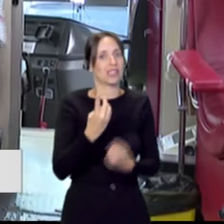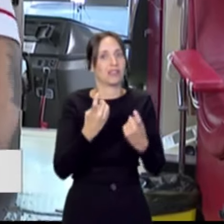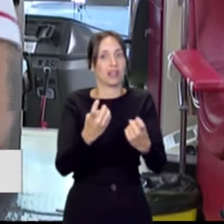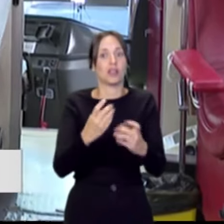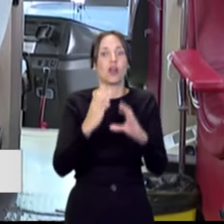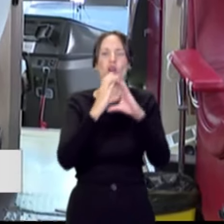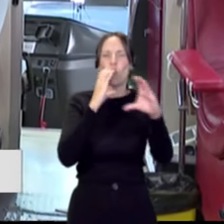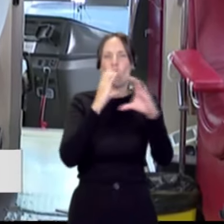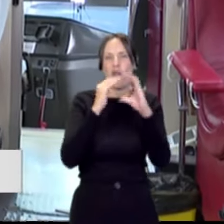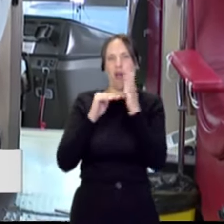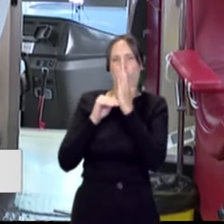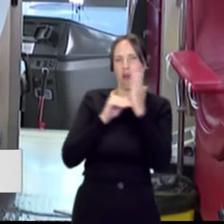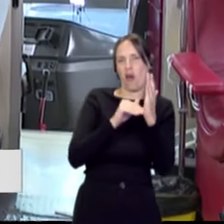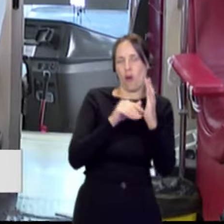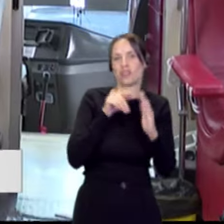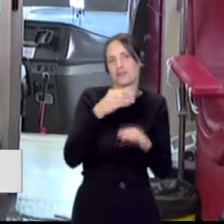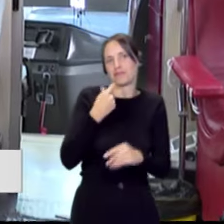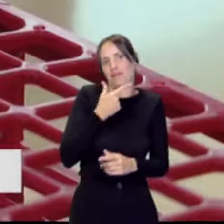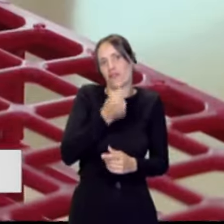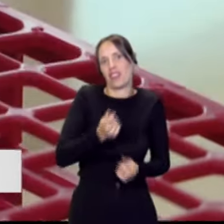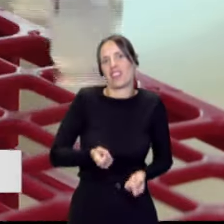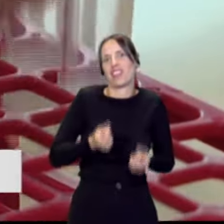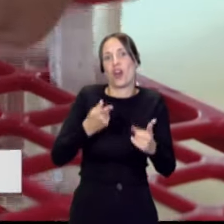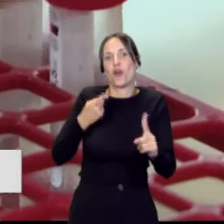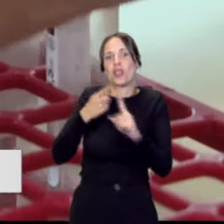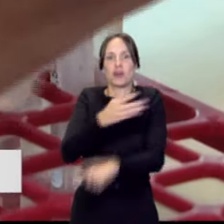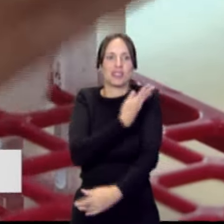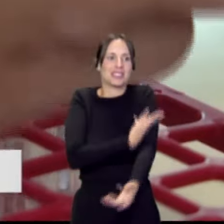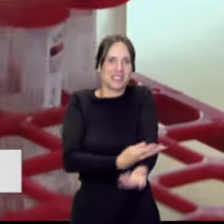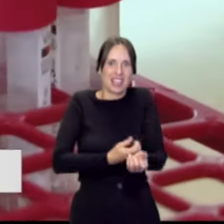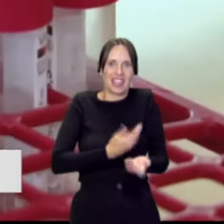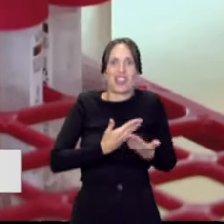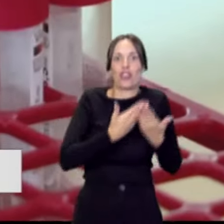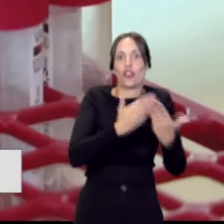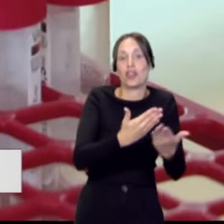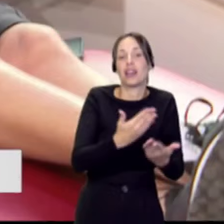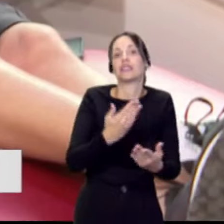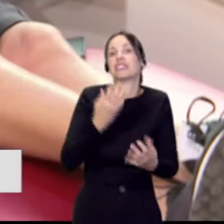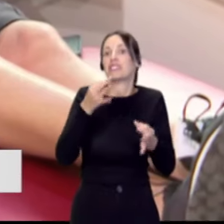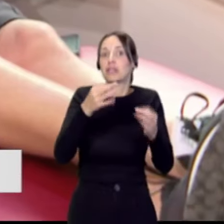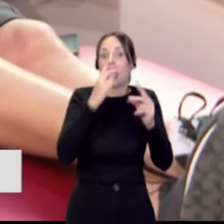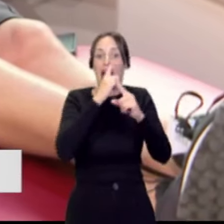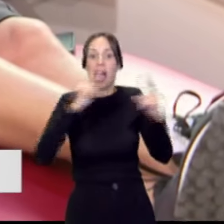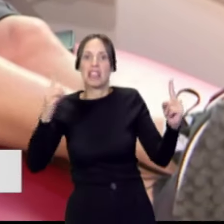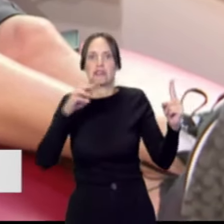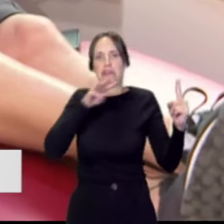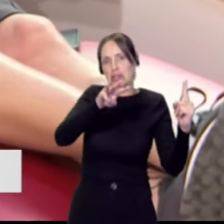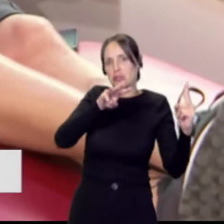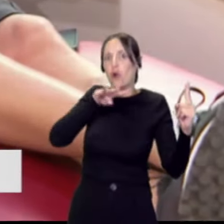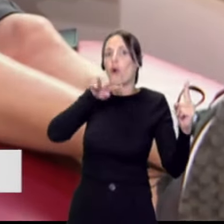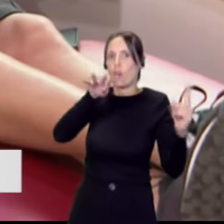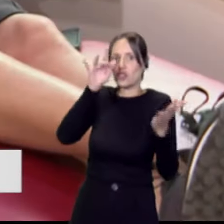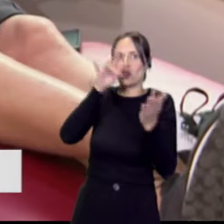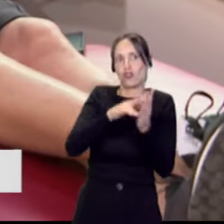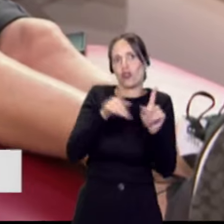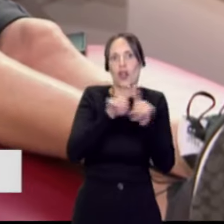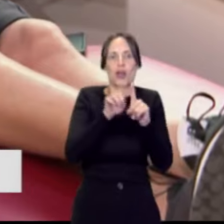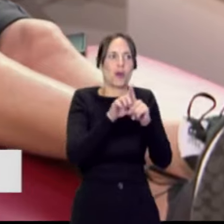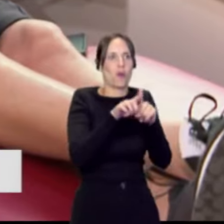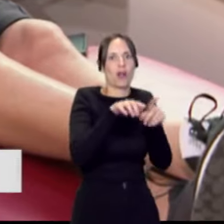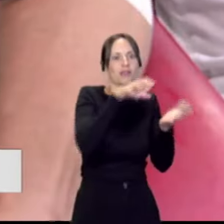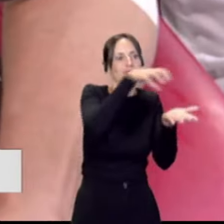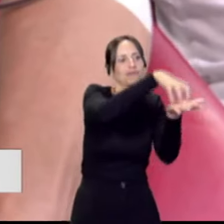este gesto altruista recorriendo las islas no capitalinas entre 3 y 4 veces al año. En esta ocasión son los serreños los que